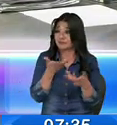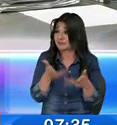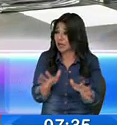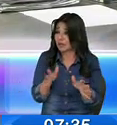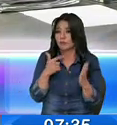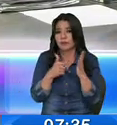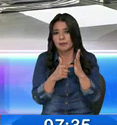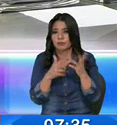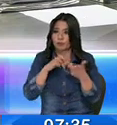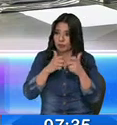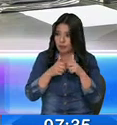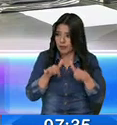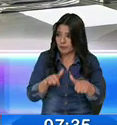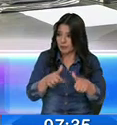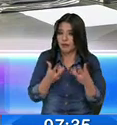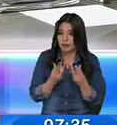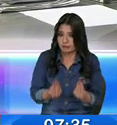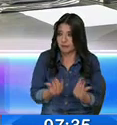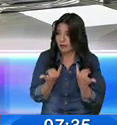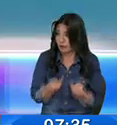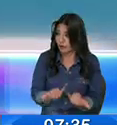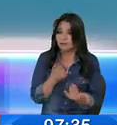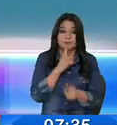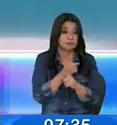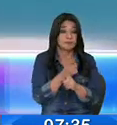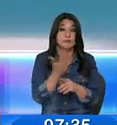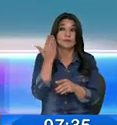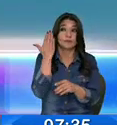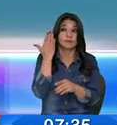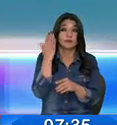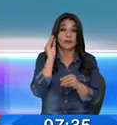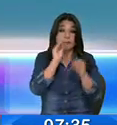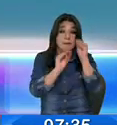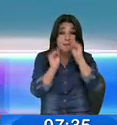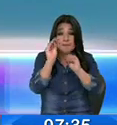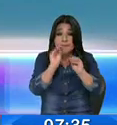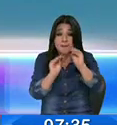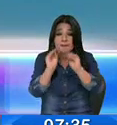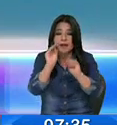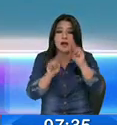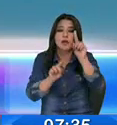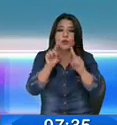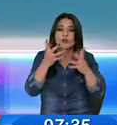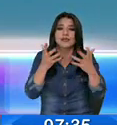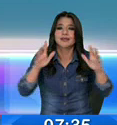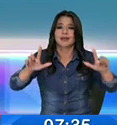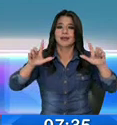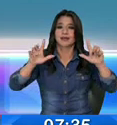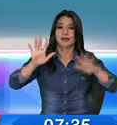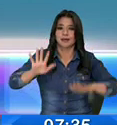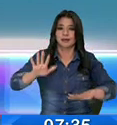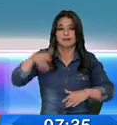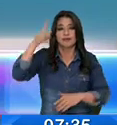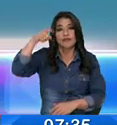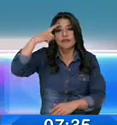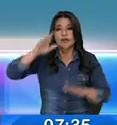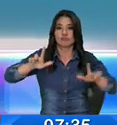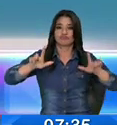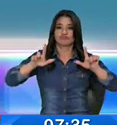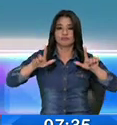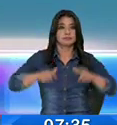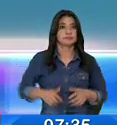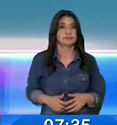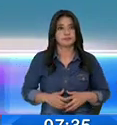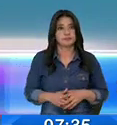conflictividad actual es que aquellos parches que se dieron en su época partieron de intereses de quienes estaban en el poder es